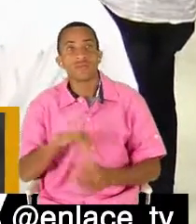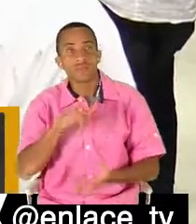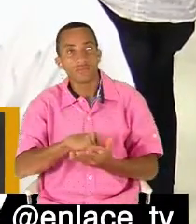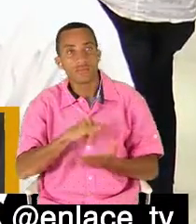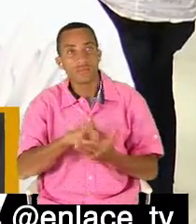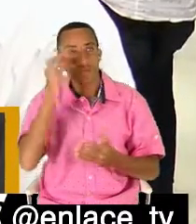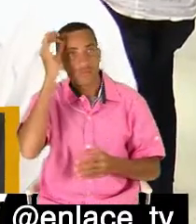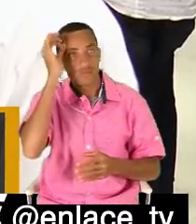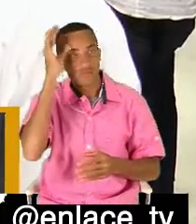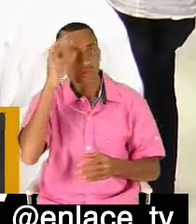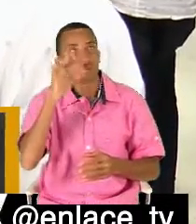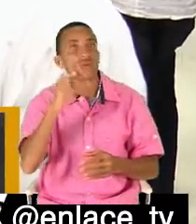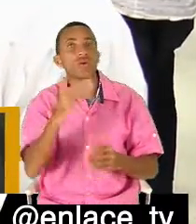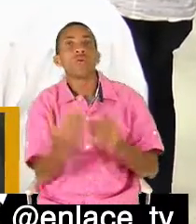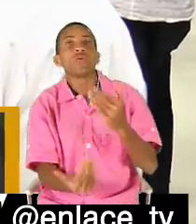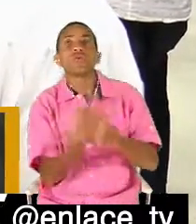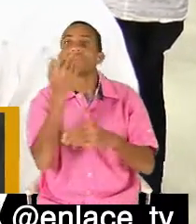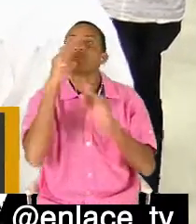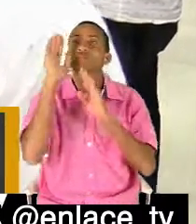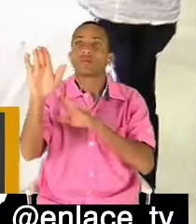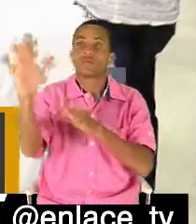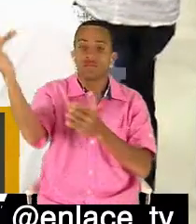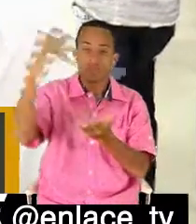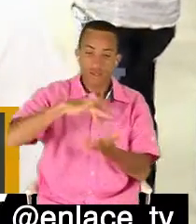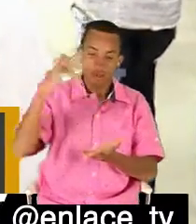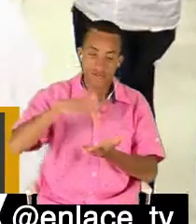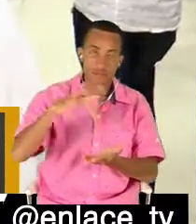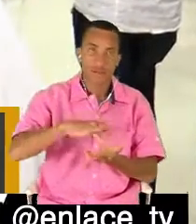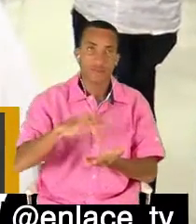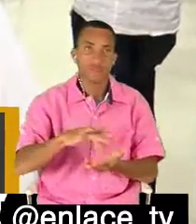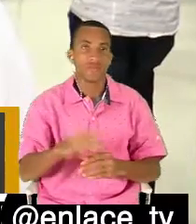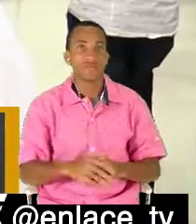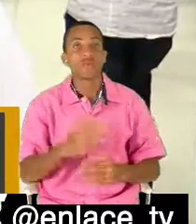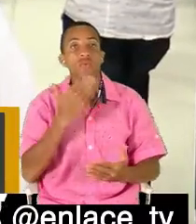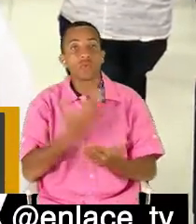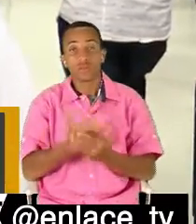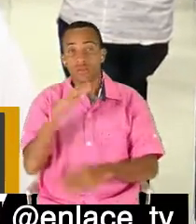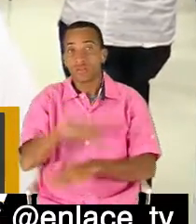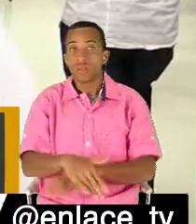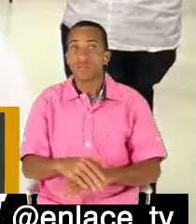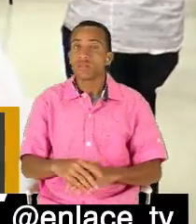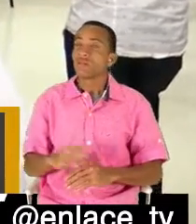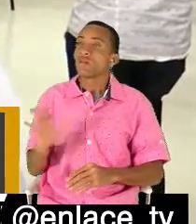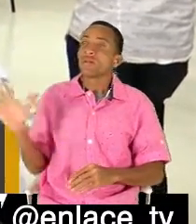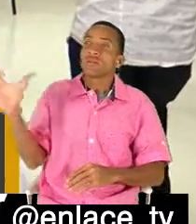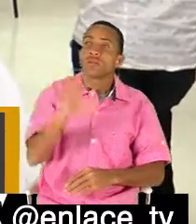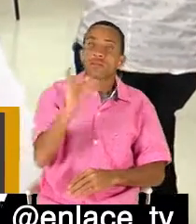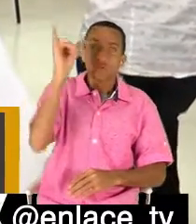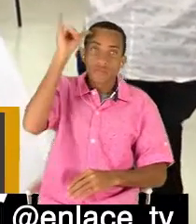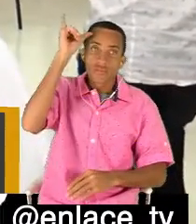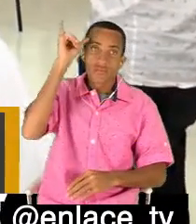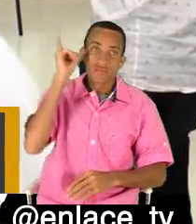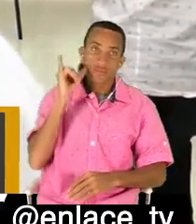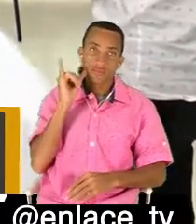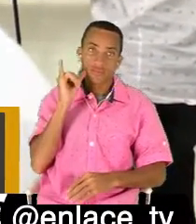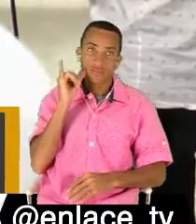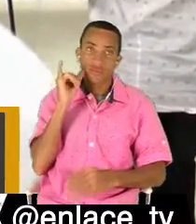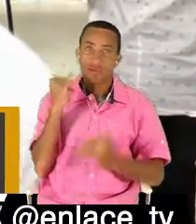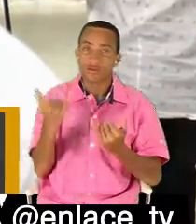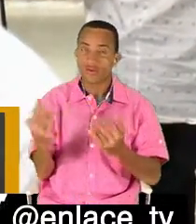llegar nuevos delegados del Oriente Colombiano a esta. Con las buenas tardes, Anderson. Muy buenas tardes, Pedro, a Yaní, a todos los que nos están viendo en estos